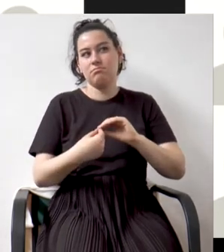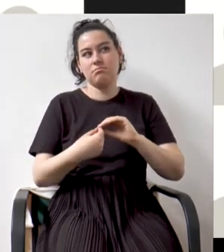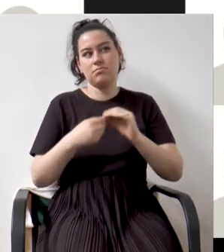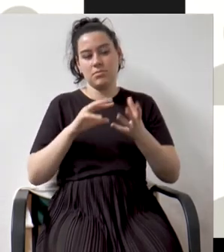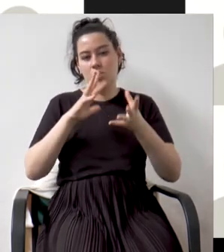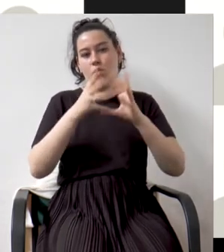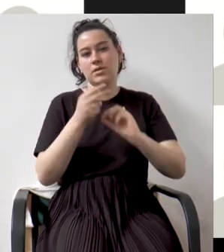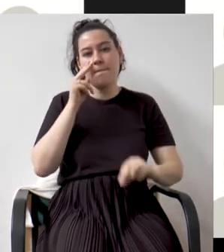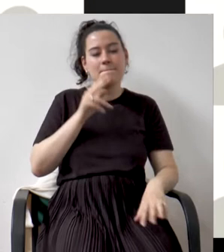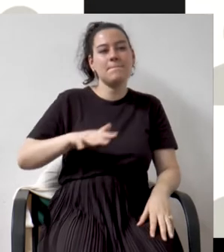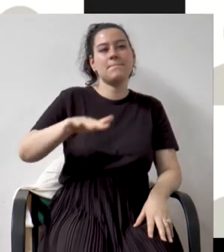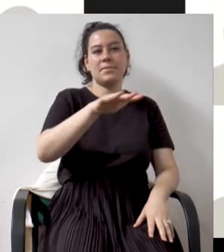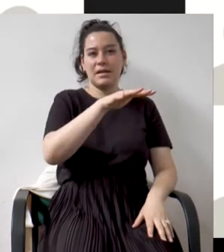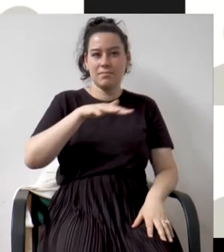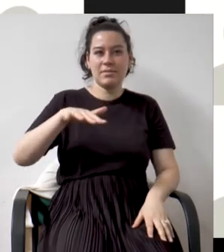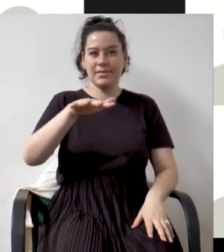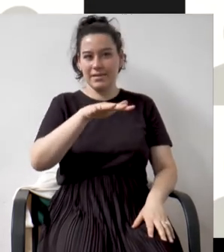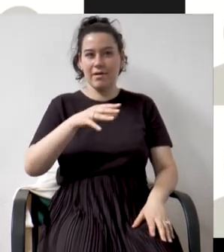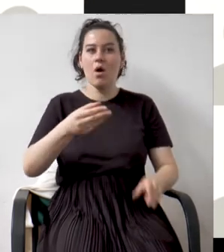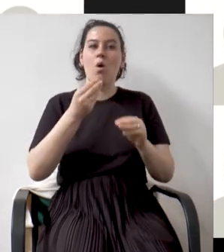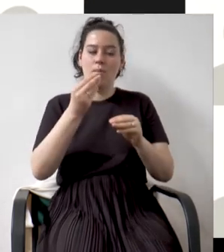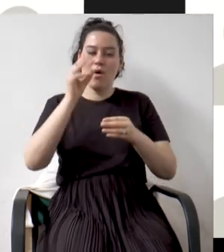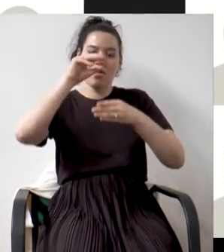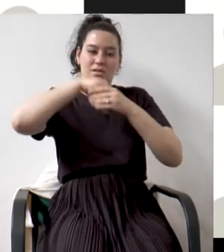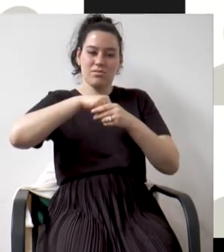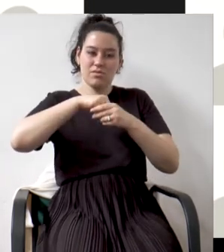a la perspectiva específica de la Universidad de la República.